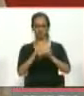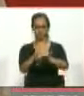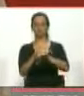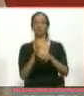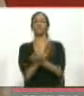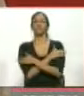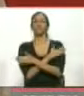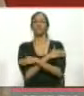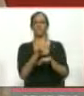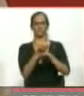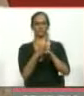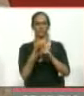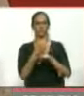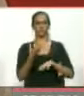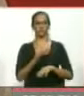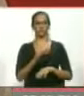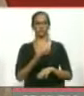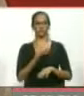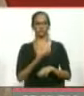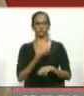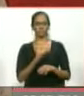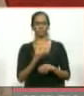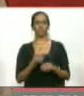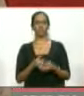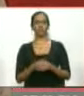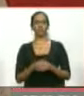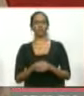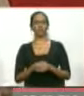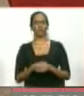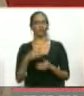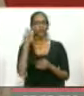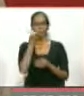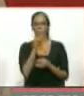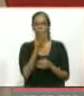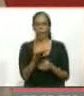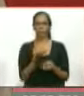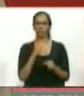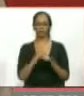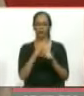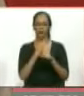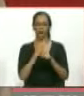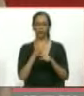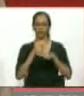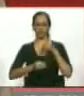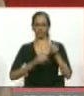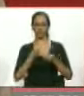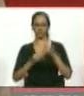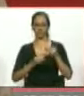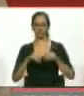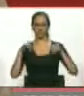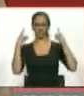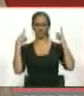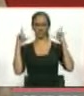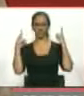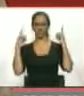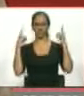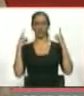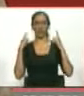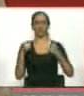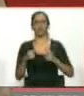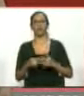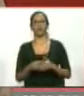gobernador al alcalde este por la maravillosa hora que están haciendo en el estado la guaira y